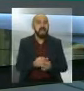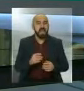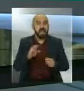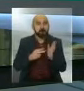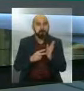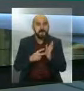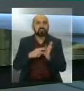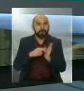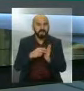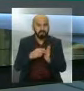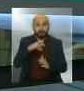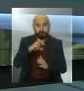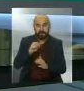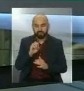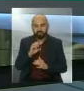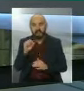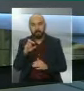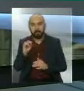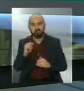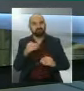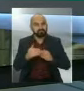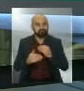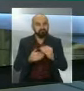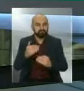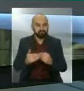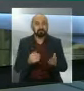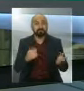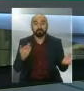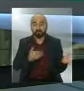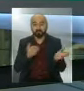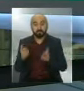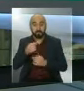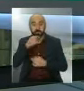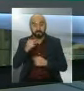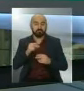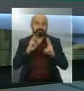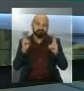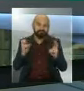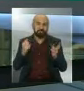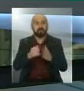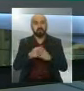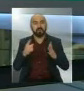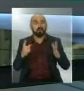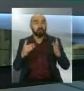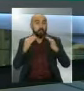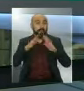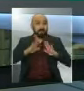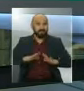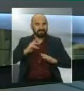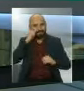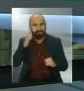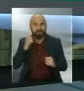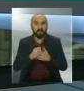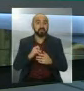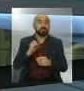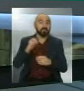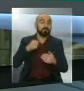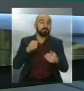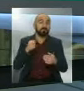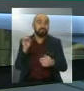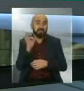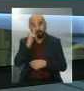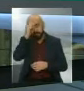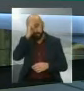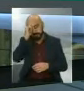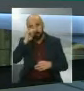contagios y fallecimientos, en poco tiempo más, la cuarentena entonces se va a reducir solo a los fines de semana y festivos. Es un